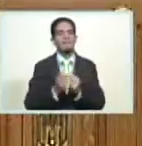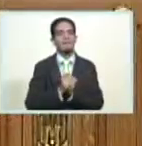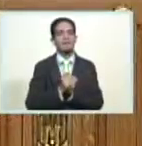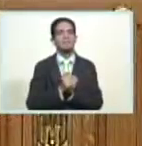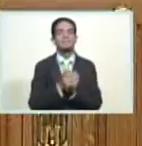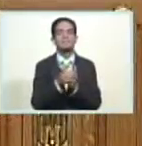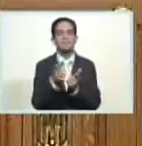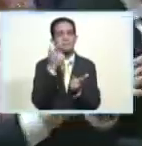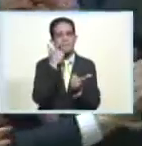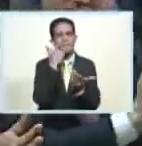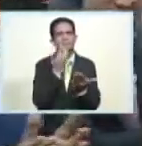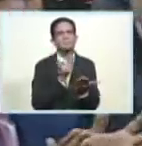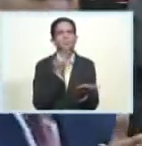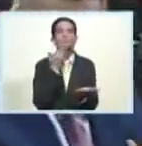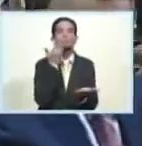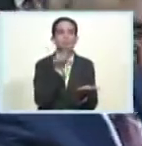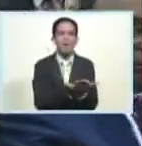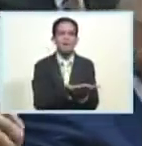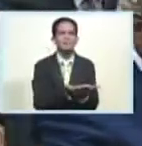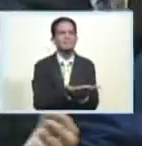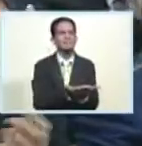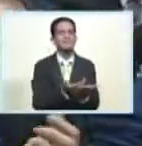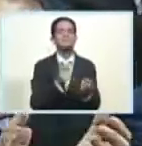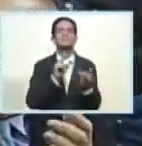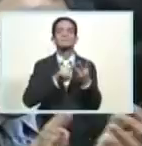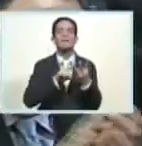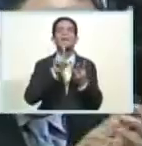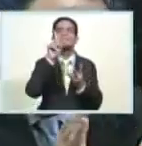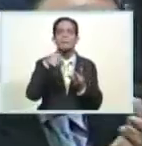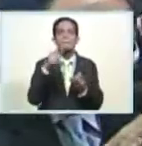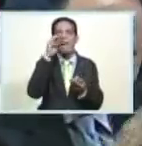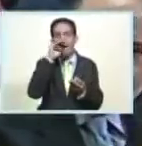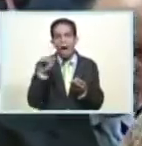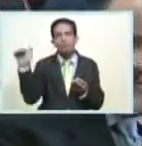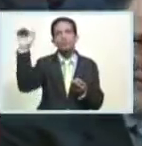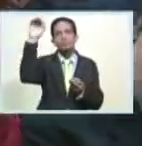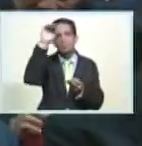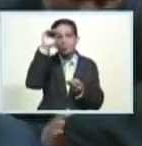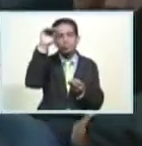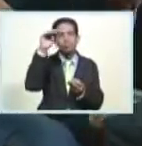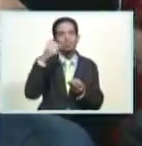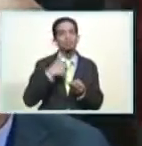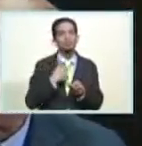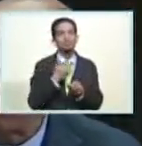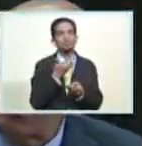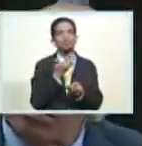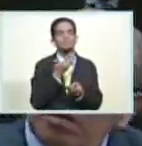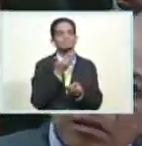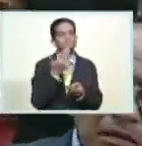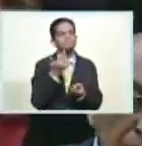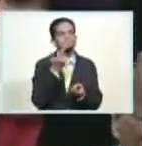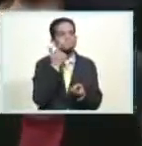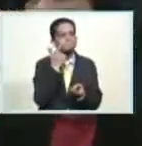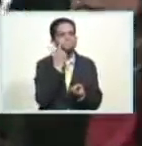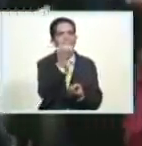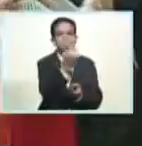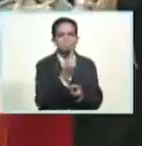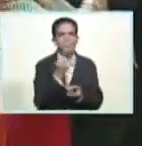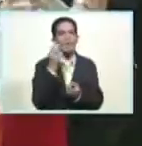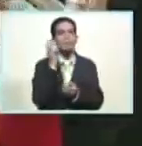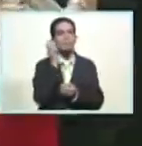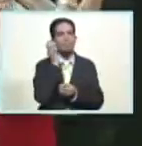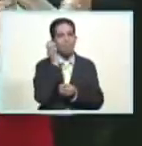con propuestas. Quiero escuchar a los pensionados y pensionadas. Quiero escuchar a los movimientos de mujeres y sus